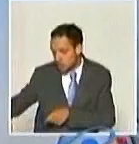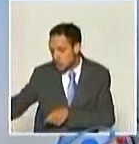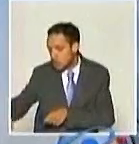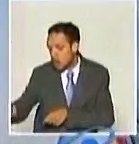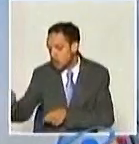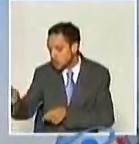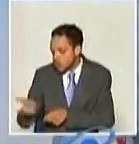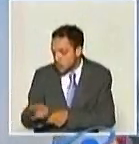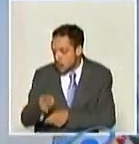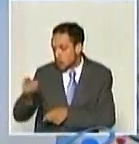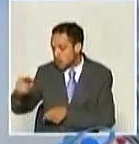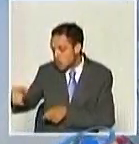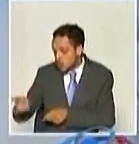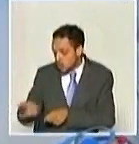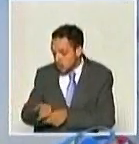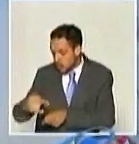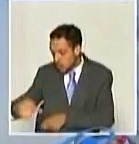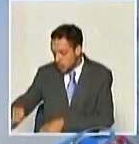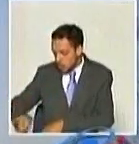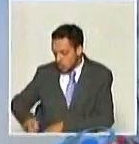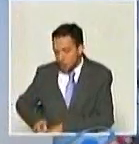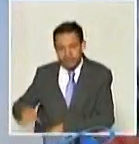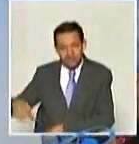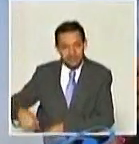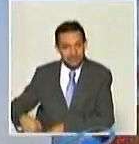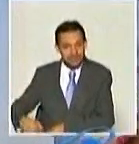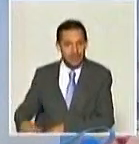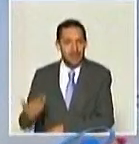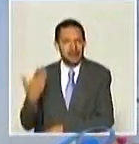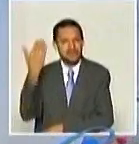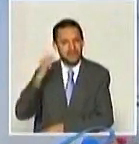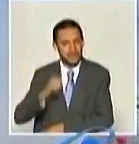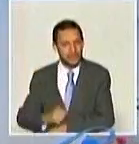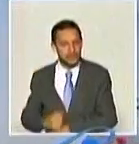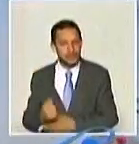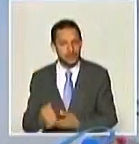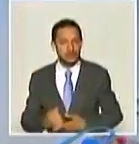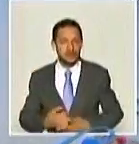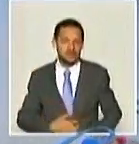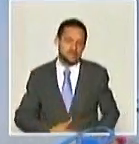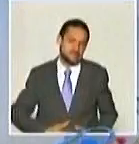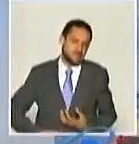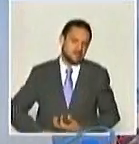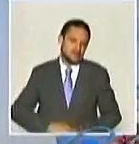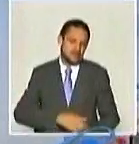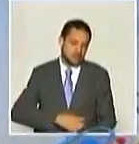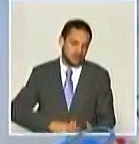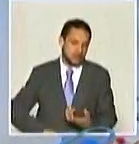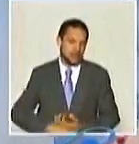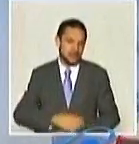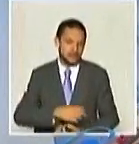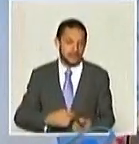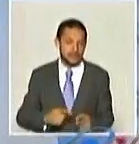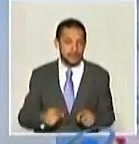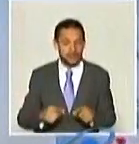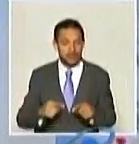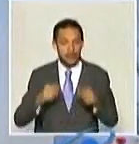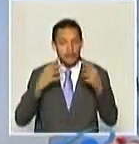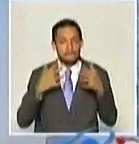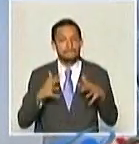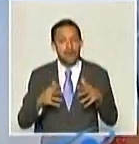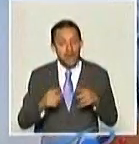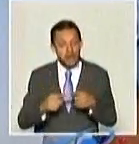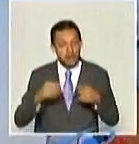unas concentraciones y tenemos unos resultados increíbles en enfermedades demenciales, en Alzheimer, en